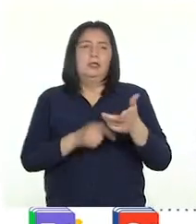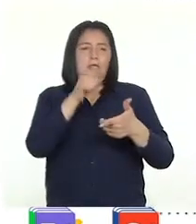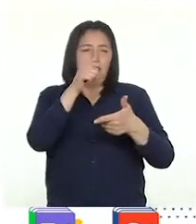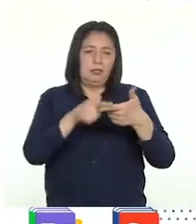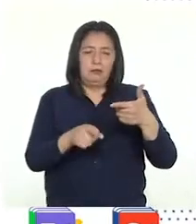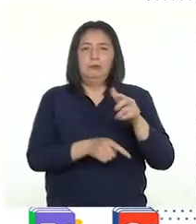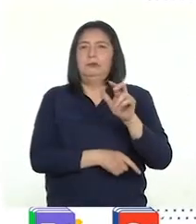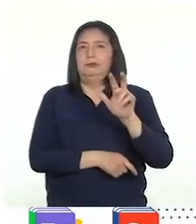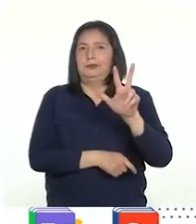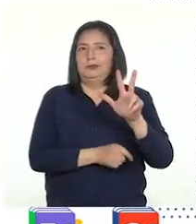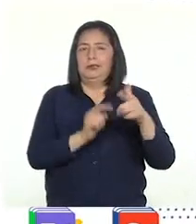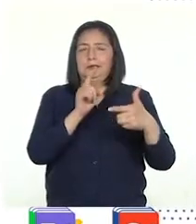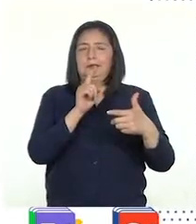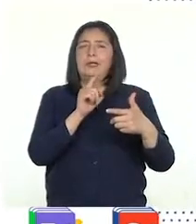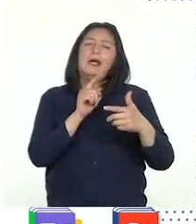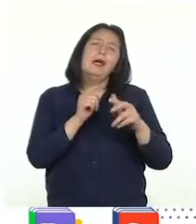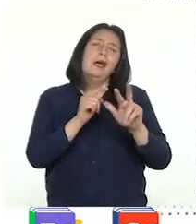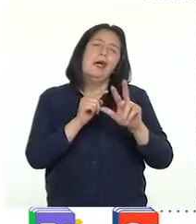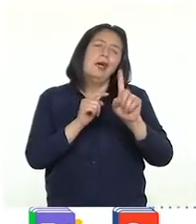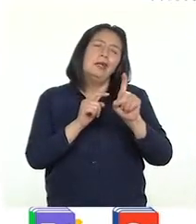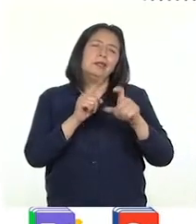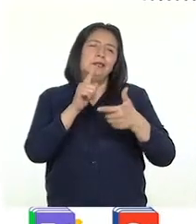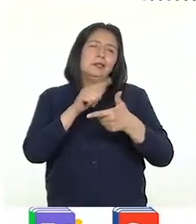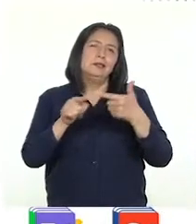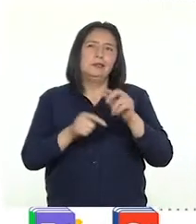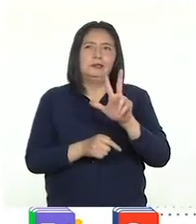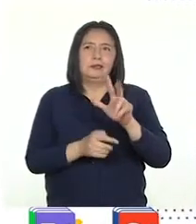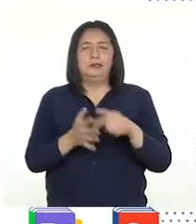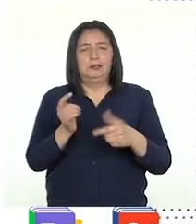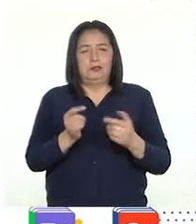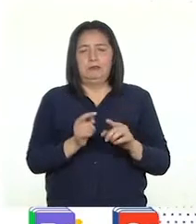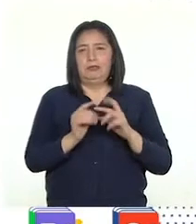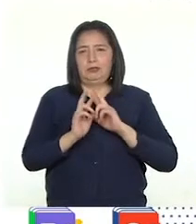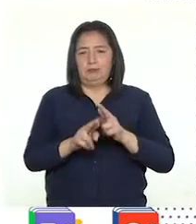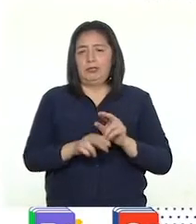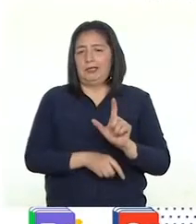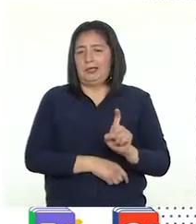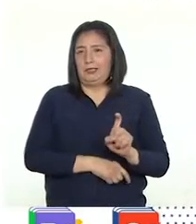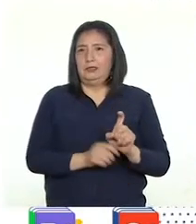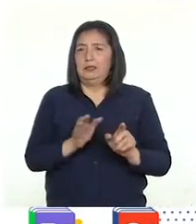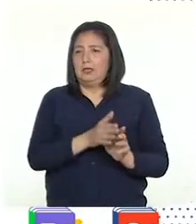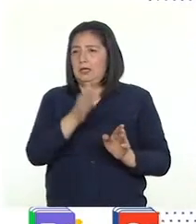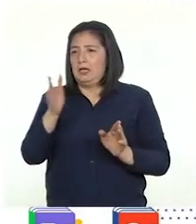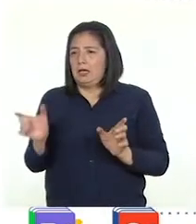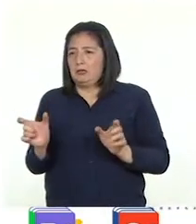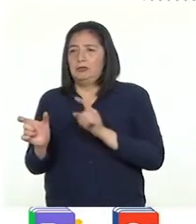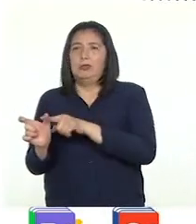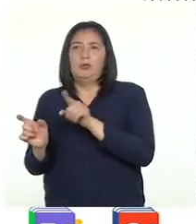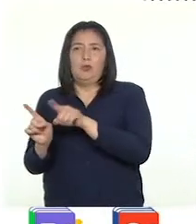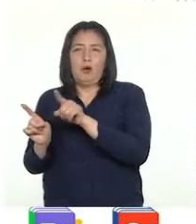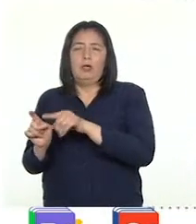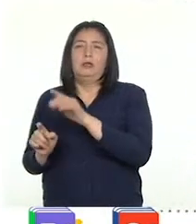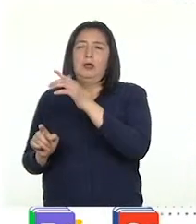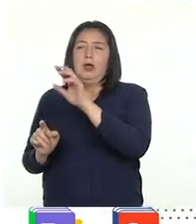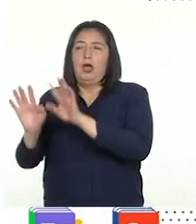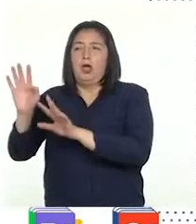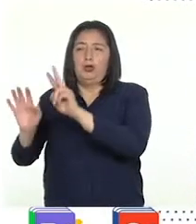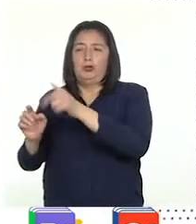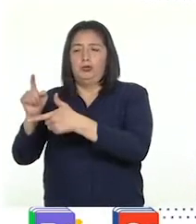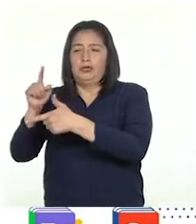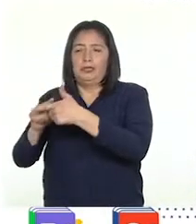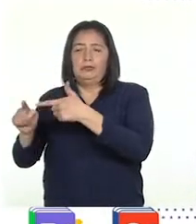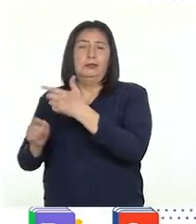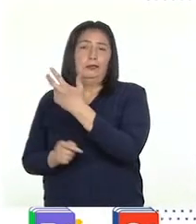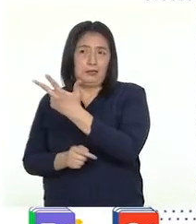Dividimos 3x entre 3 y obtenemos x. Lo mismo debemos hacer en el otro lado. Si divido 12